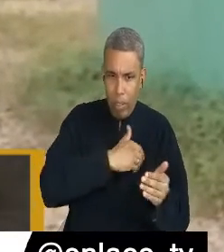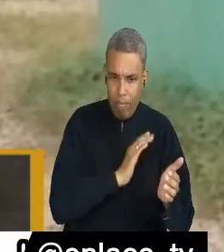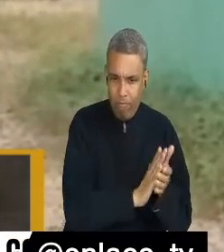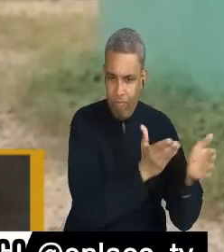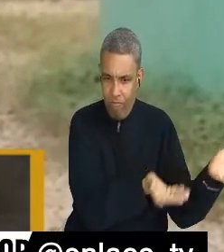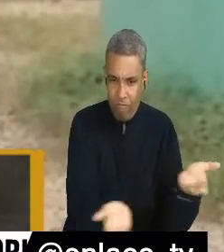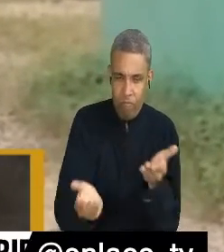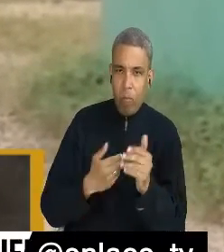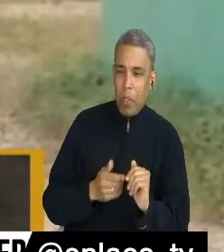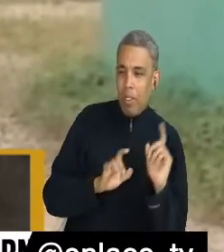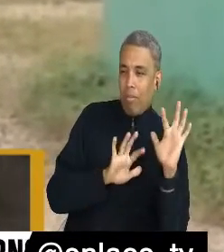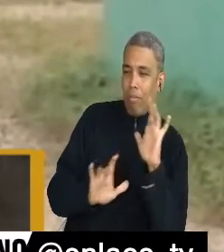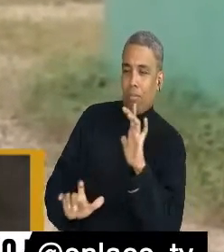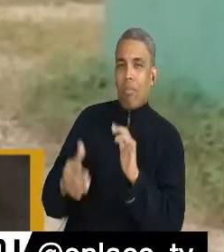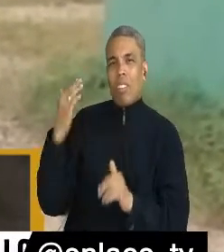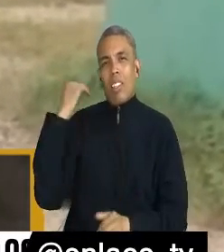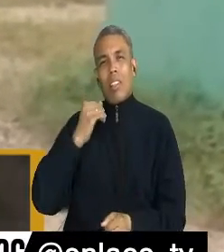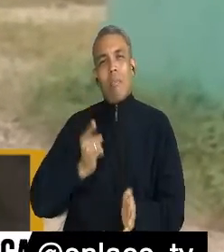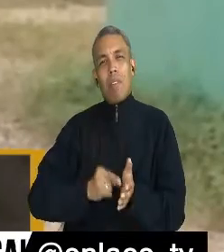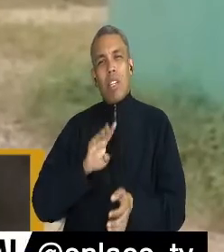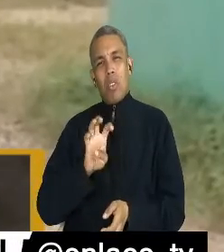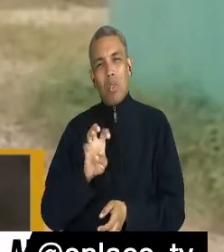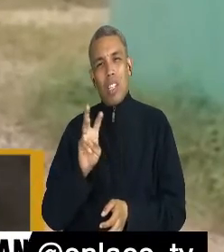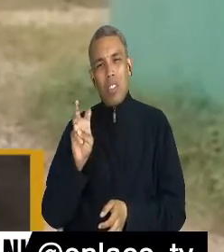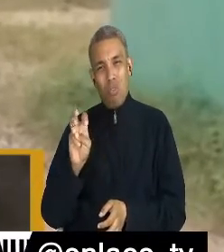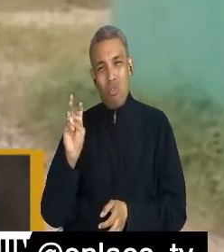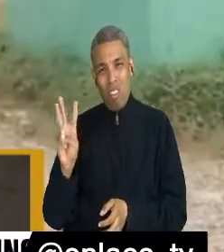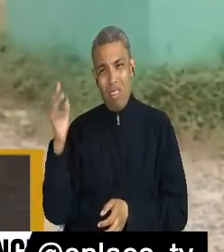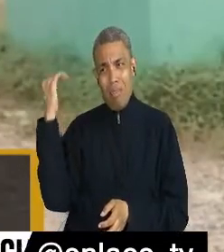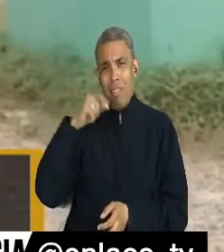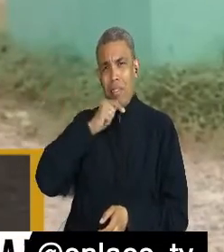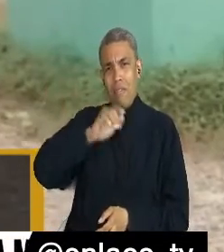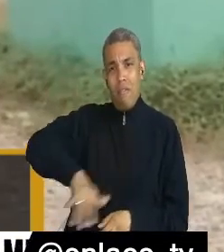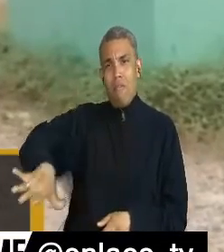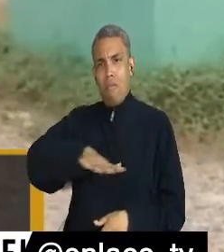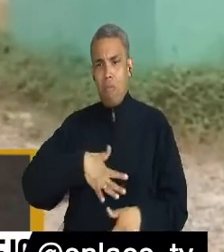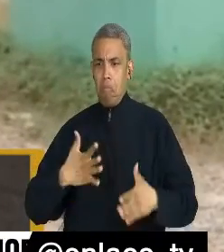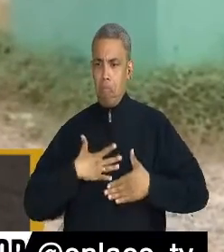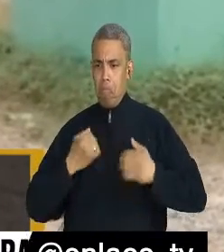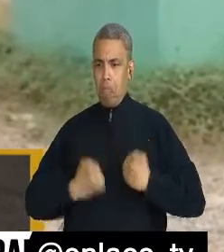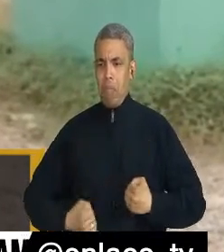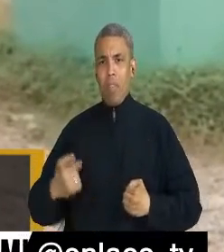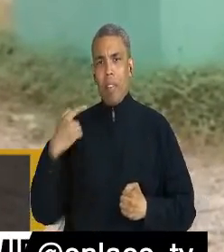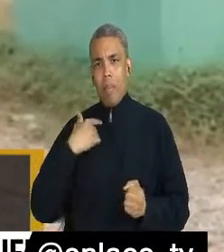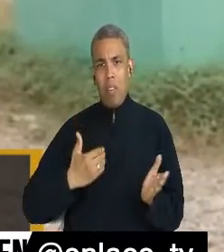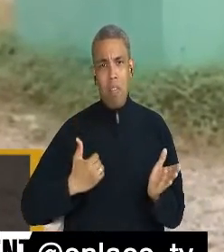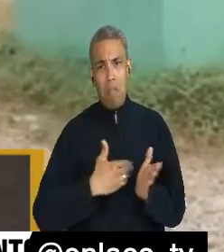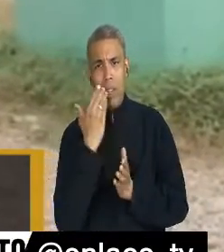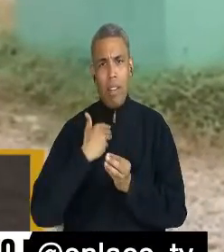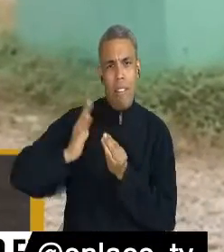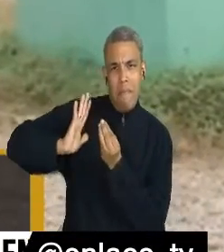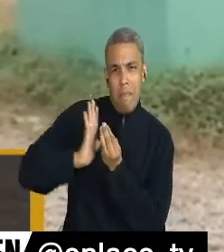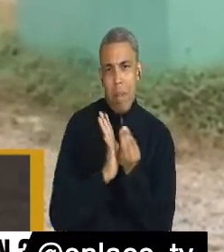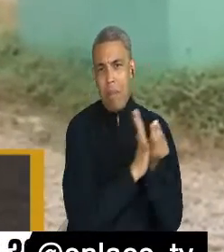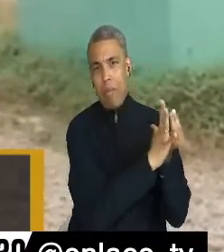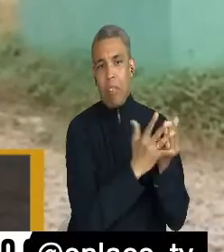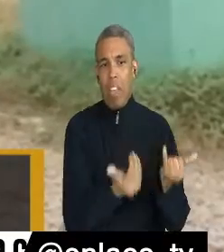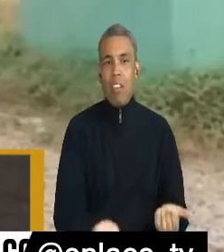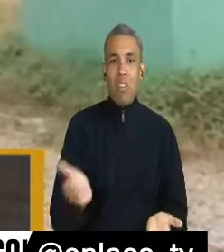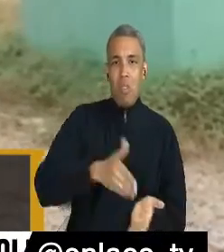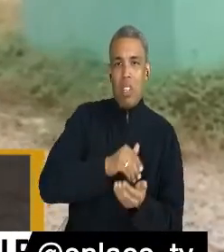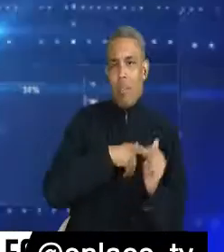personas que en el año 1983 adquirieron el predio la aurora para desarrollar allí actividades agrícolas con el árbol